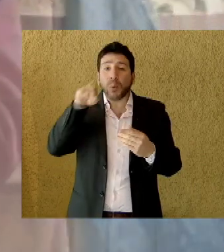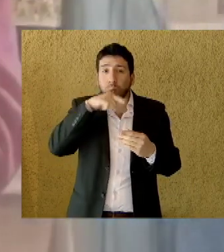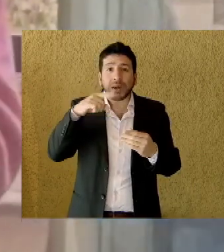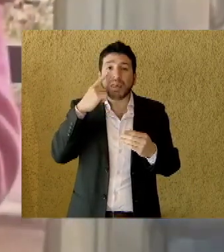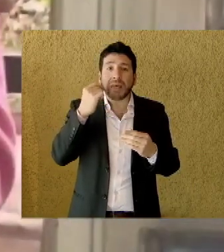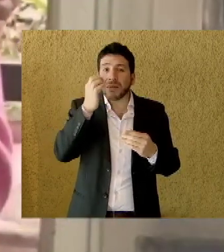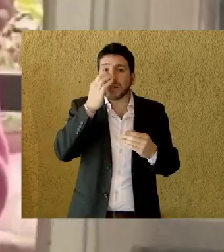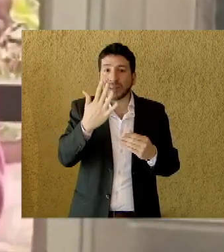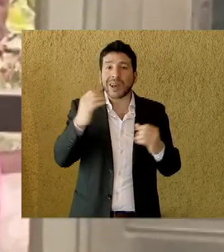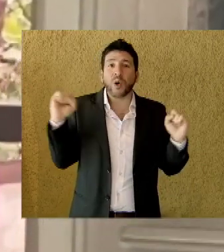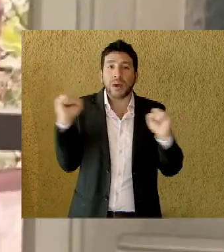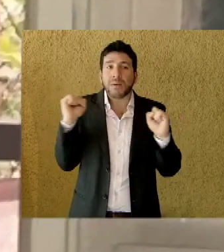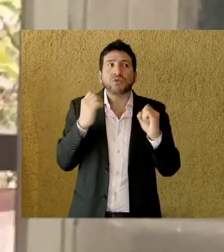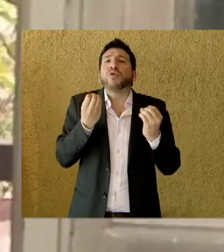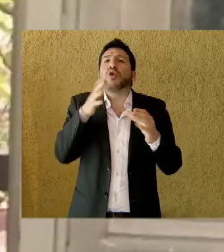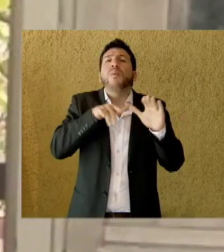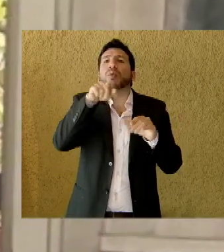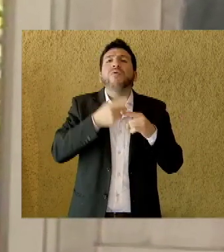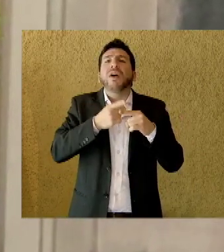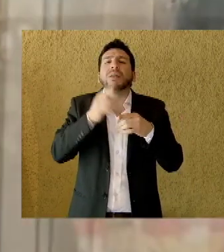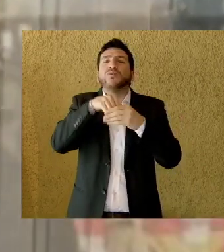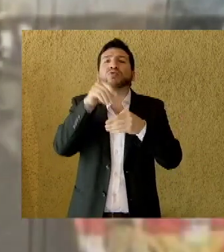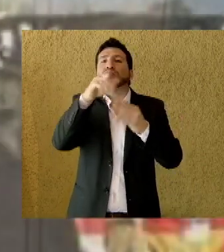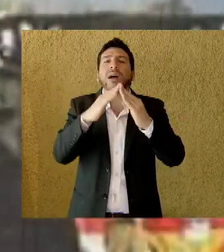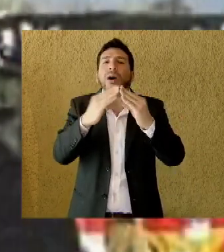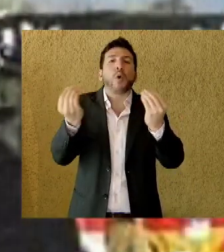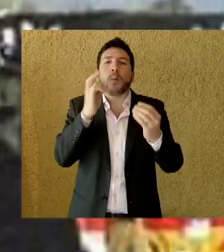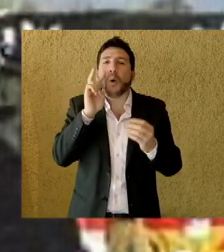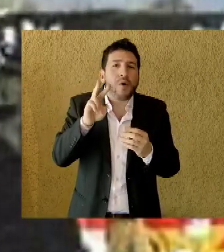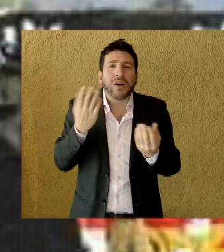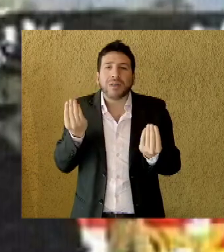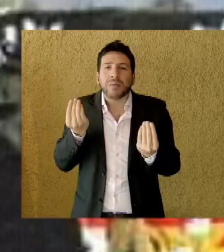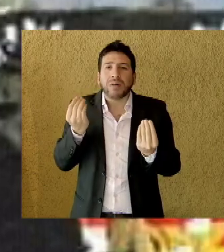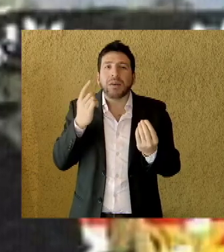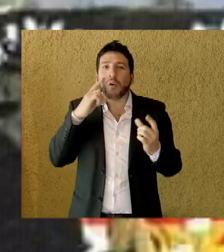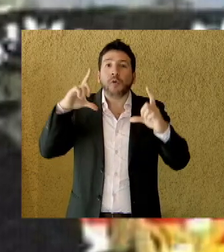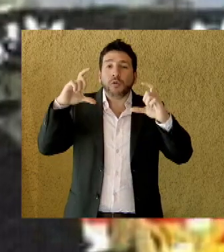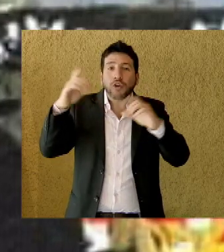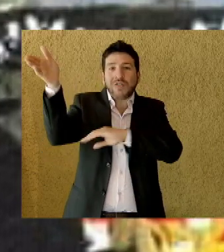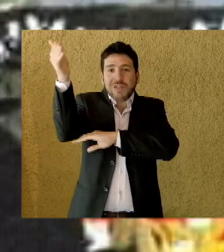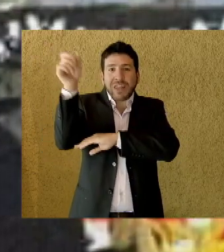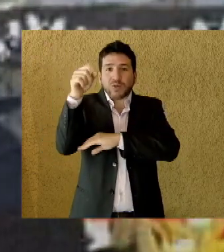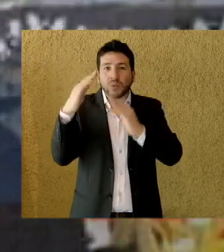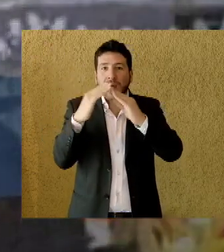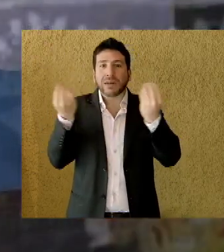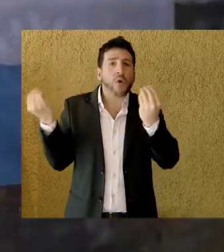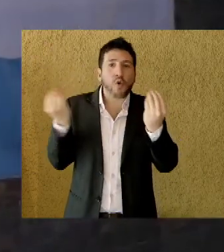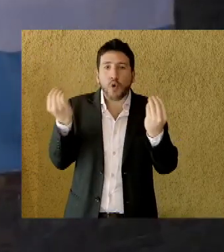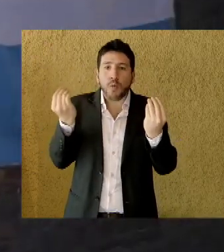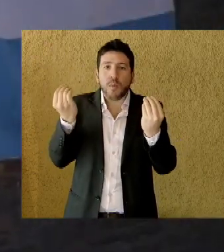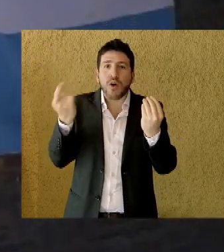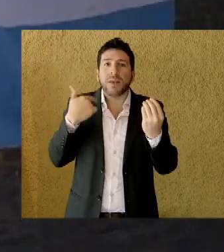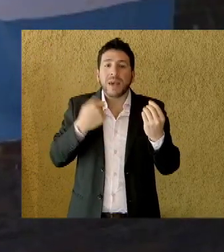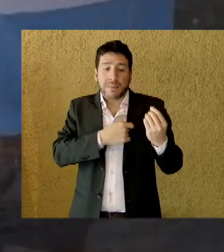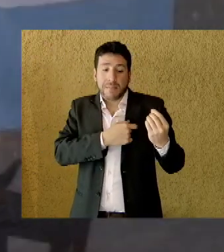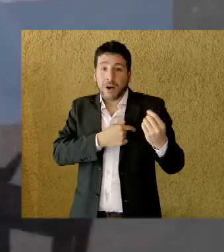este 25 de mayo, cómo están celebrando. Queremos ver cómo pusieron sus banderas, cómo se pusieron las escarapelas, muy cerca del